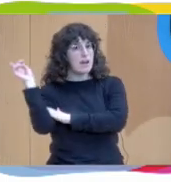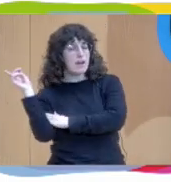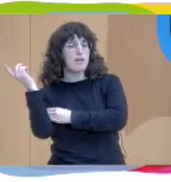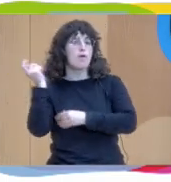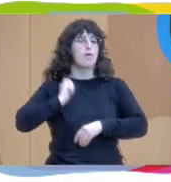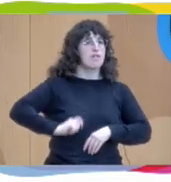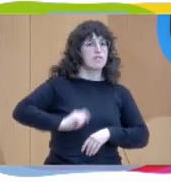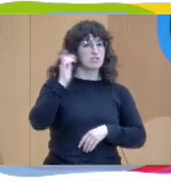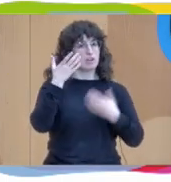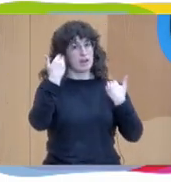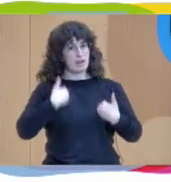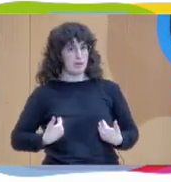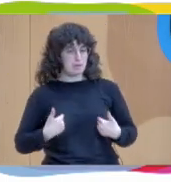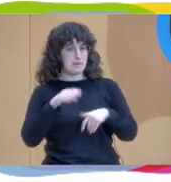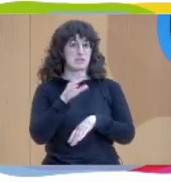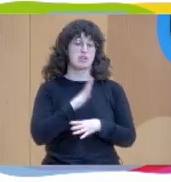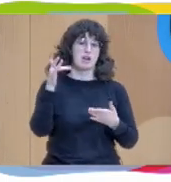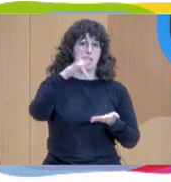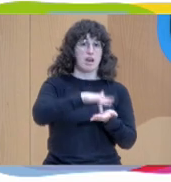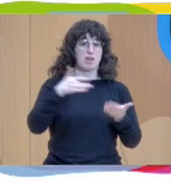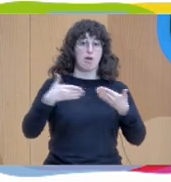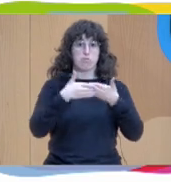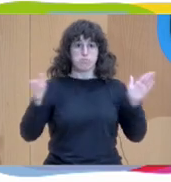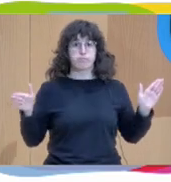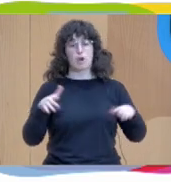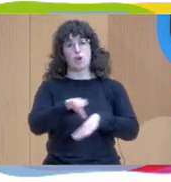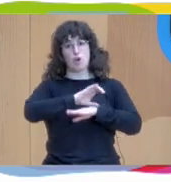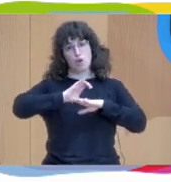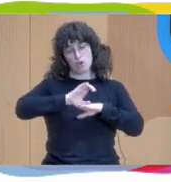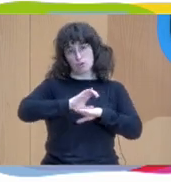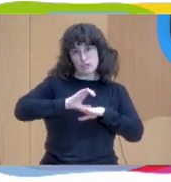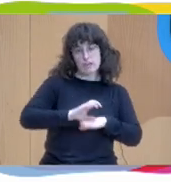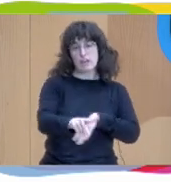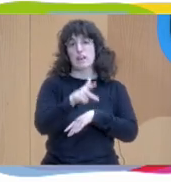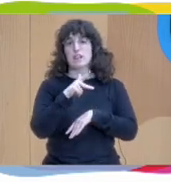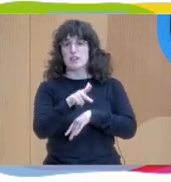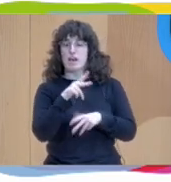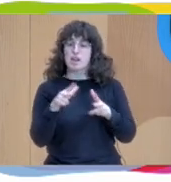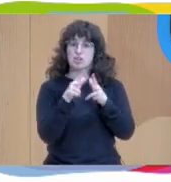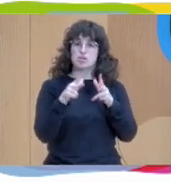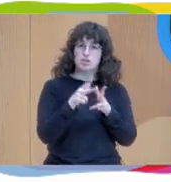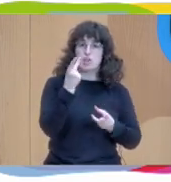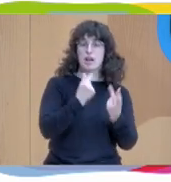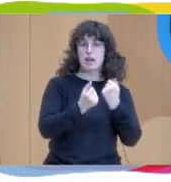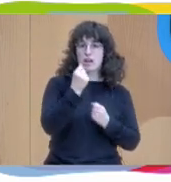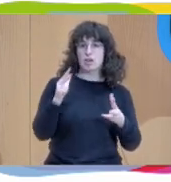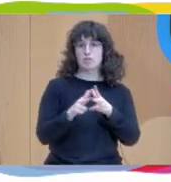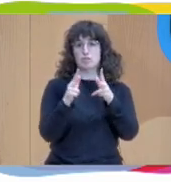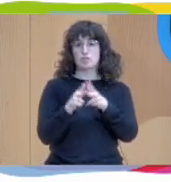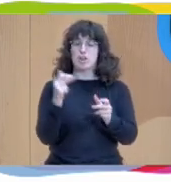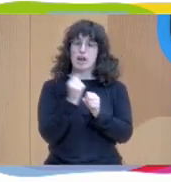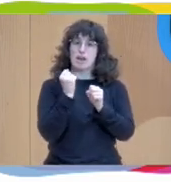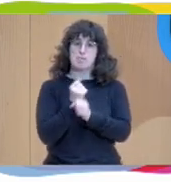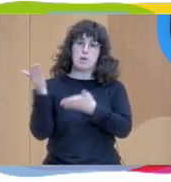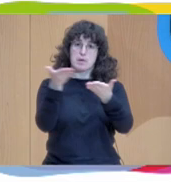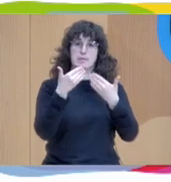nos acompaña y va a realizar la apertura la consejera de derechos sociales economía social y empleo María Carmen maestu a quien le damos la bienvenida y le agradecemos su